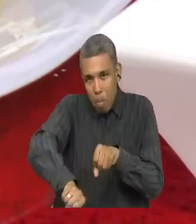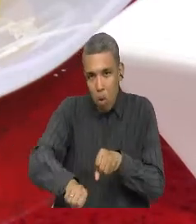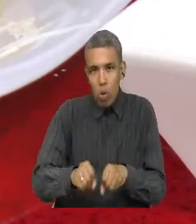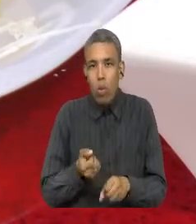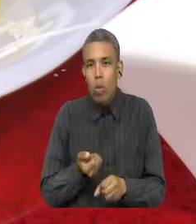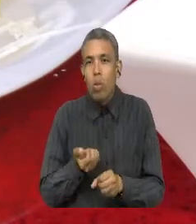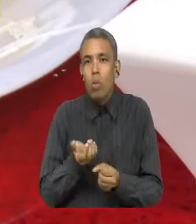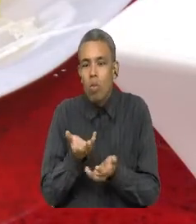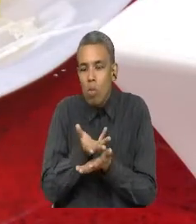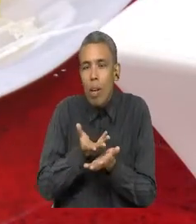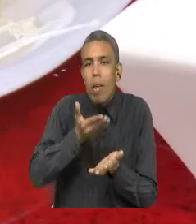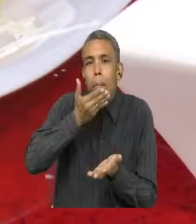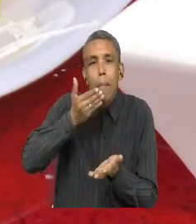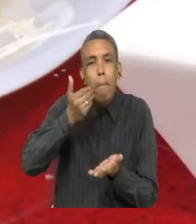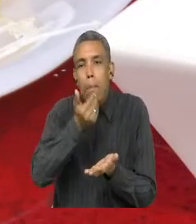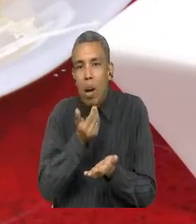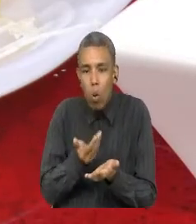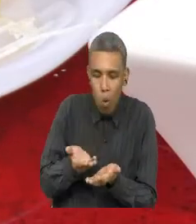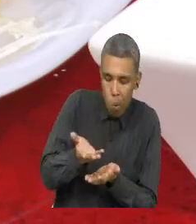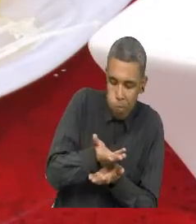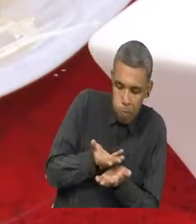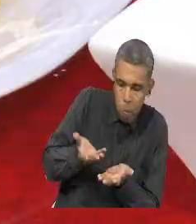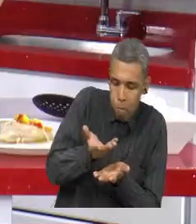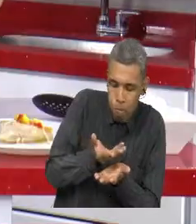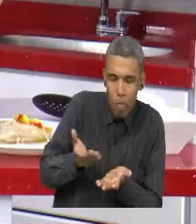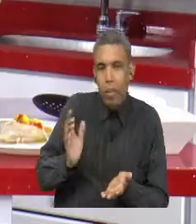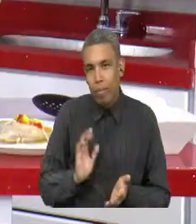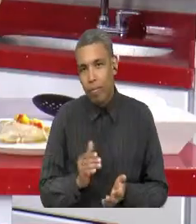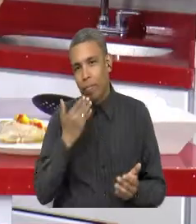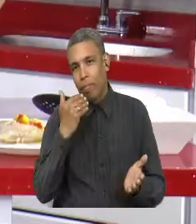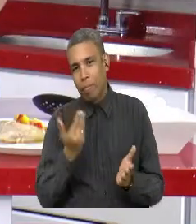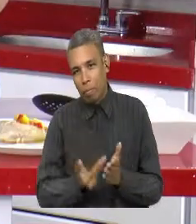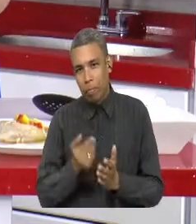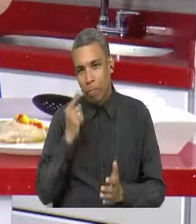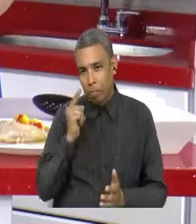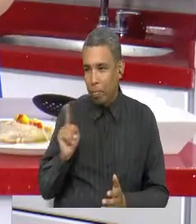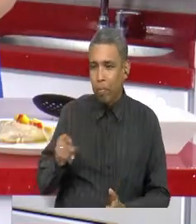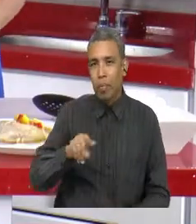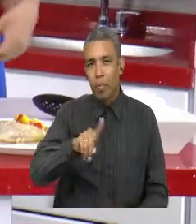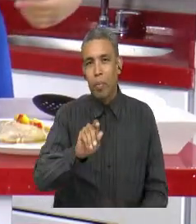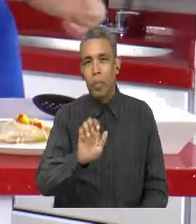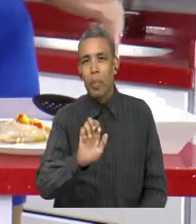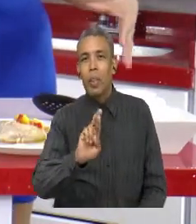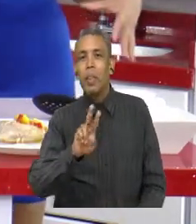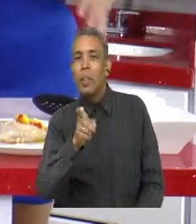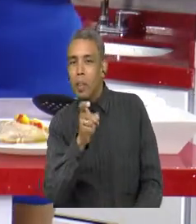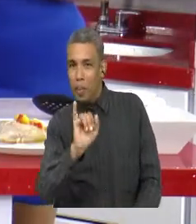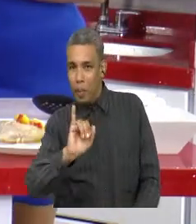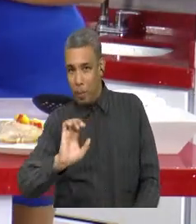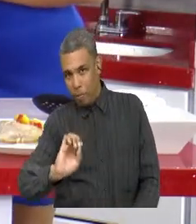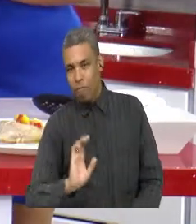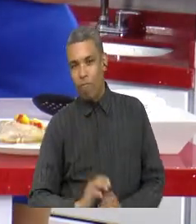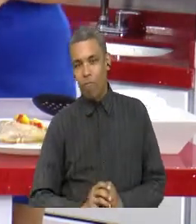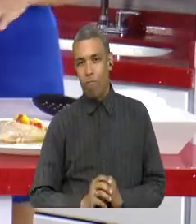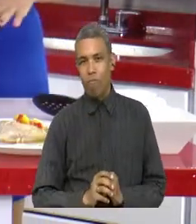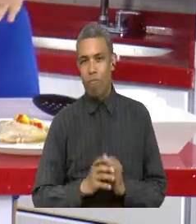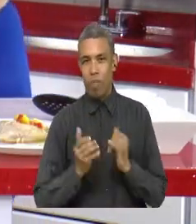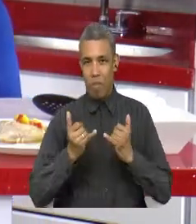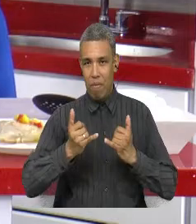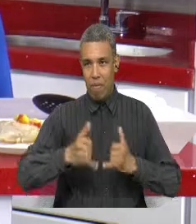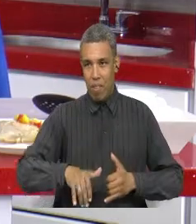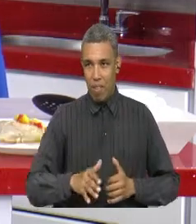bueno, a Sergio, muchísimas gracias por estar siempre con nosotros aquí conectadito en A Pedir de Boca. De esta forma, queridos televidentes, a ver si mire, ya